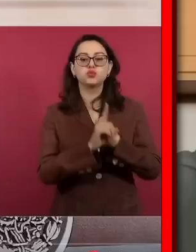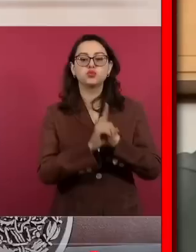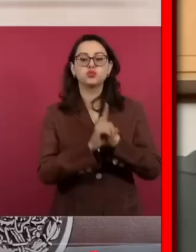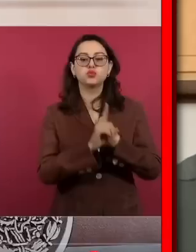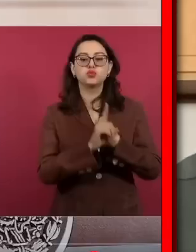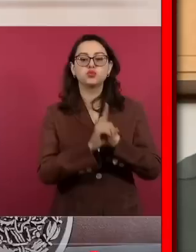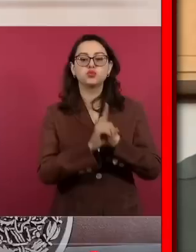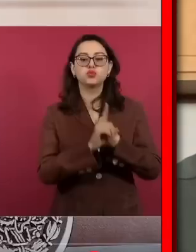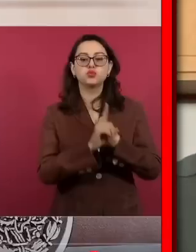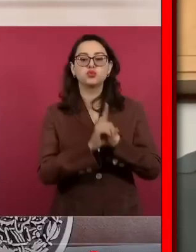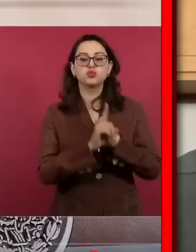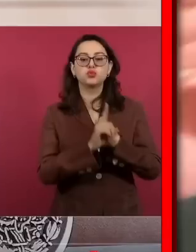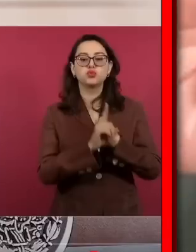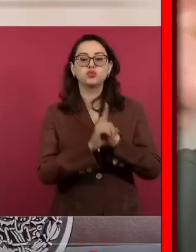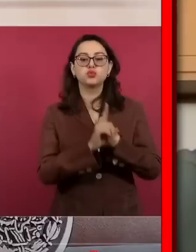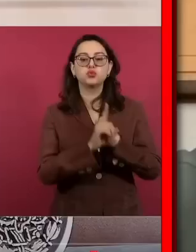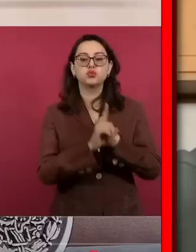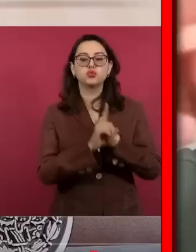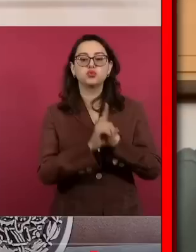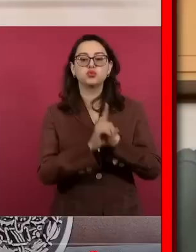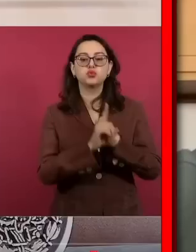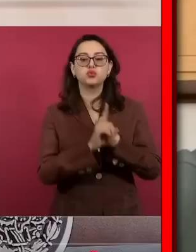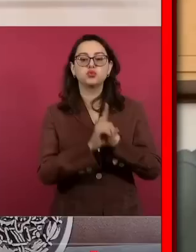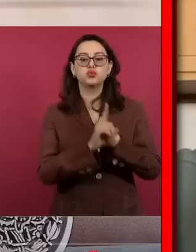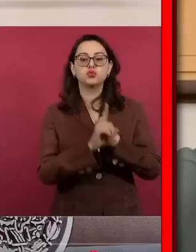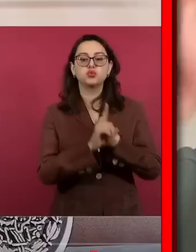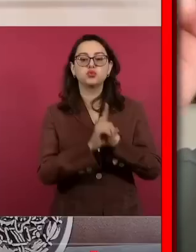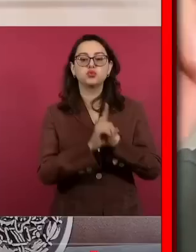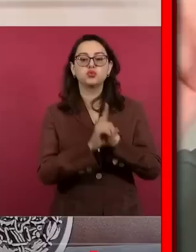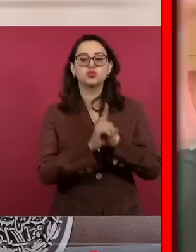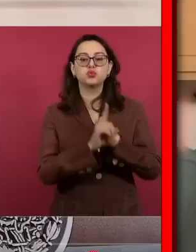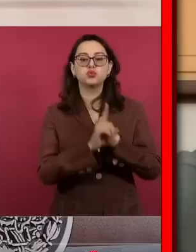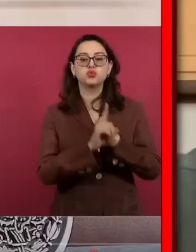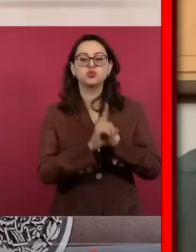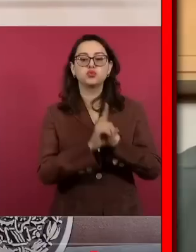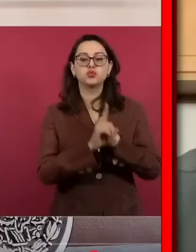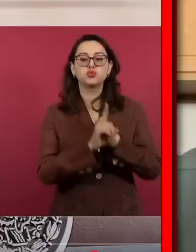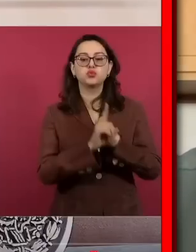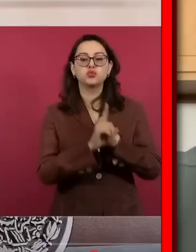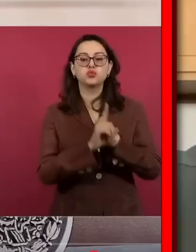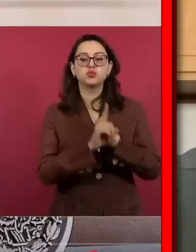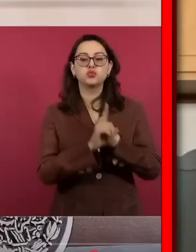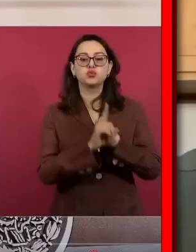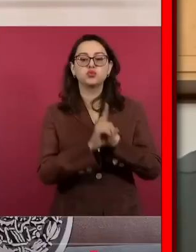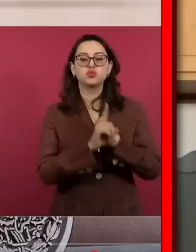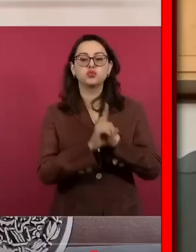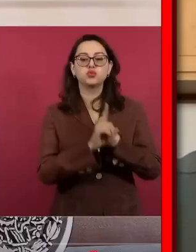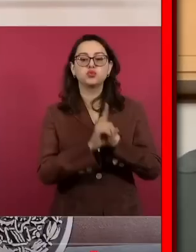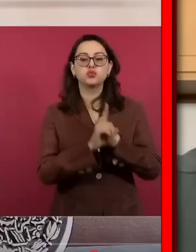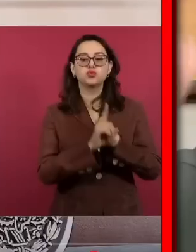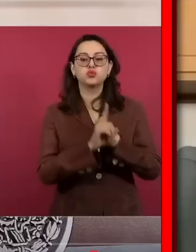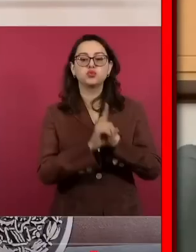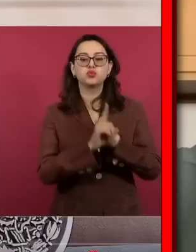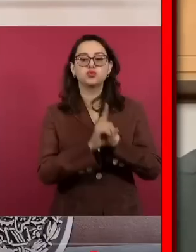digo, ya de aquí en adelante, o se va a mantener estable este señor en las encuestas o va a bajar. Se los tengo por